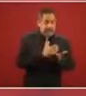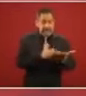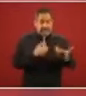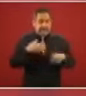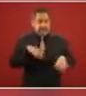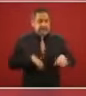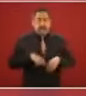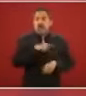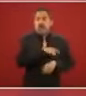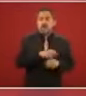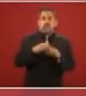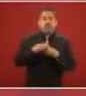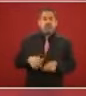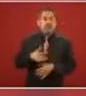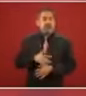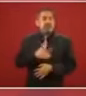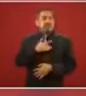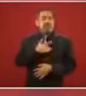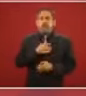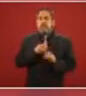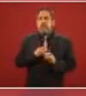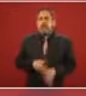deshumaniza.